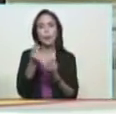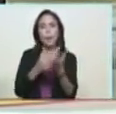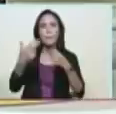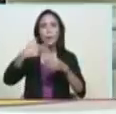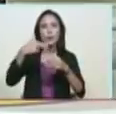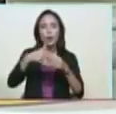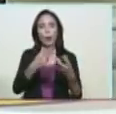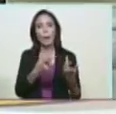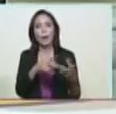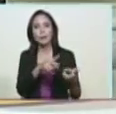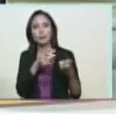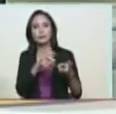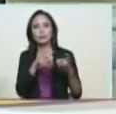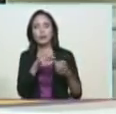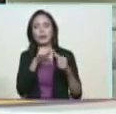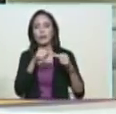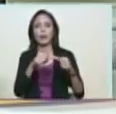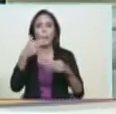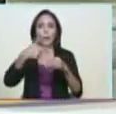petrolero